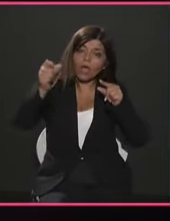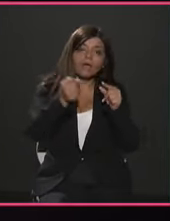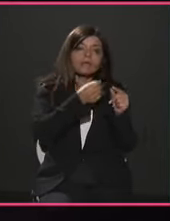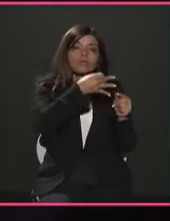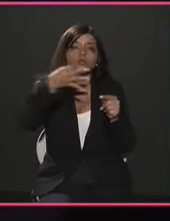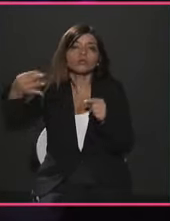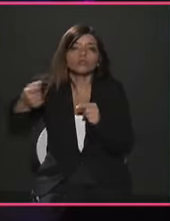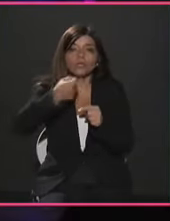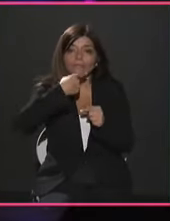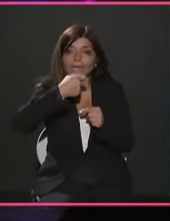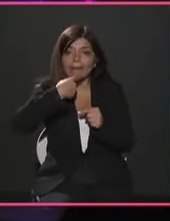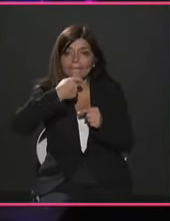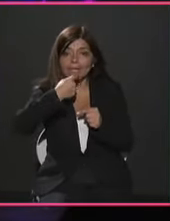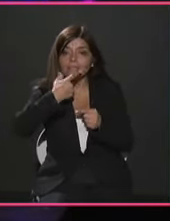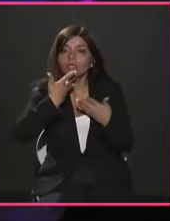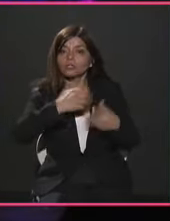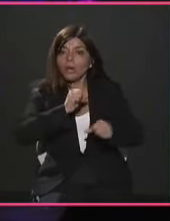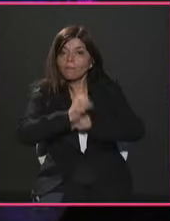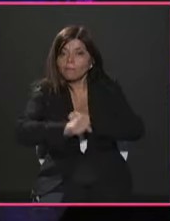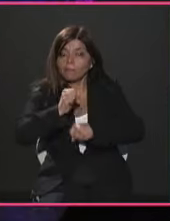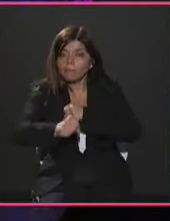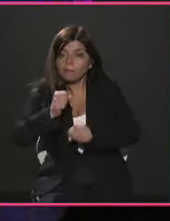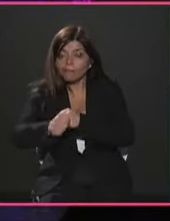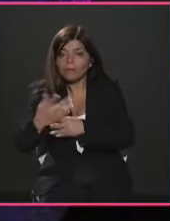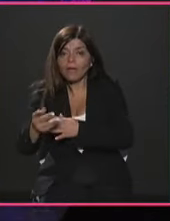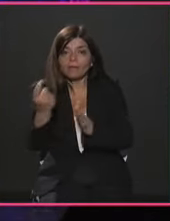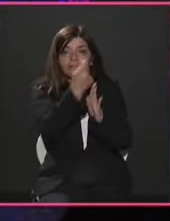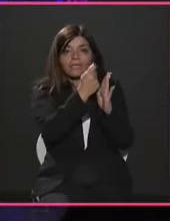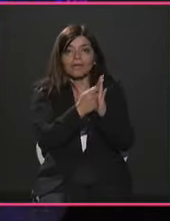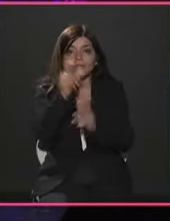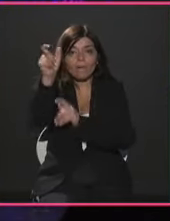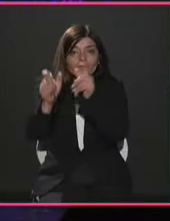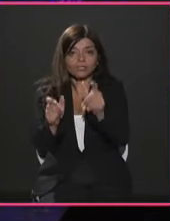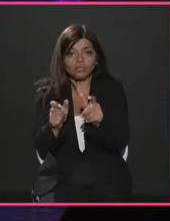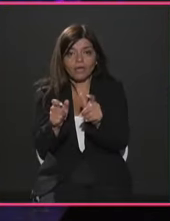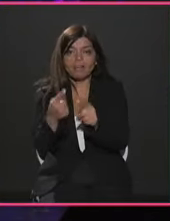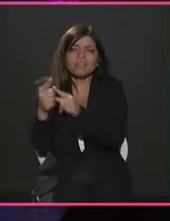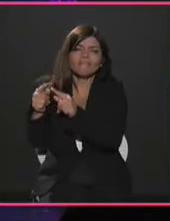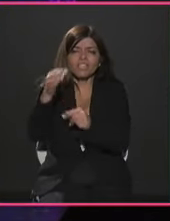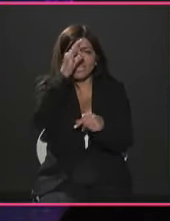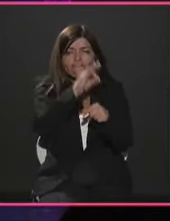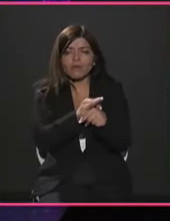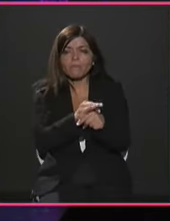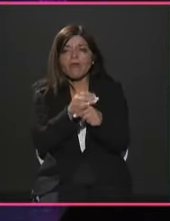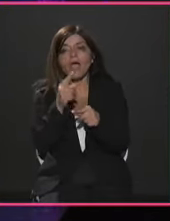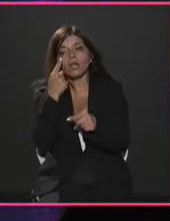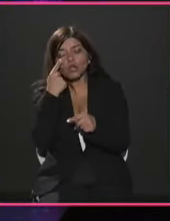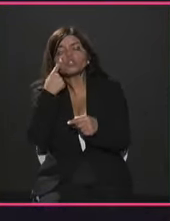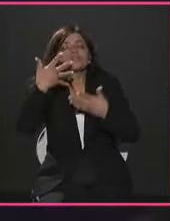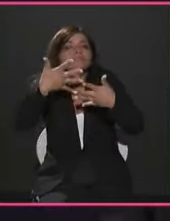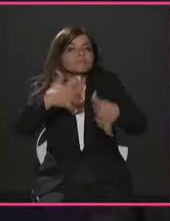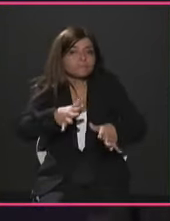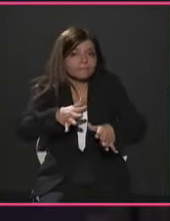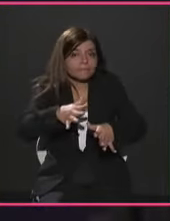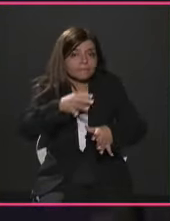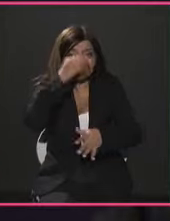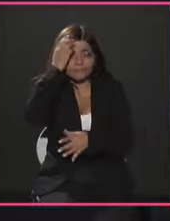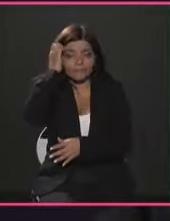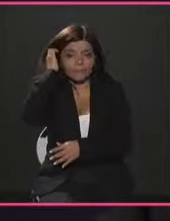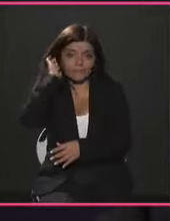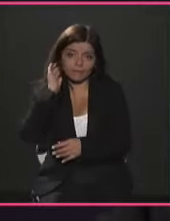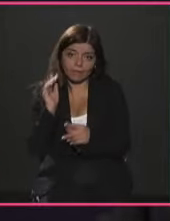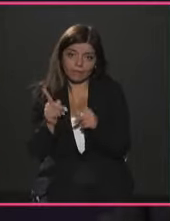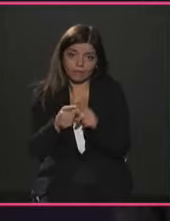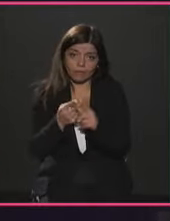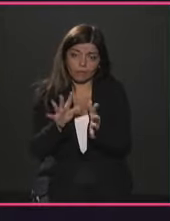la cantidad de medicamentos que han sido aprobados para tratamiento en pacientes humanos para diferentes enfermedades relativamente conocidas en primer lugar tenemos